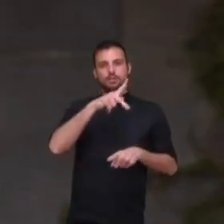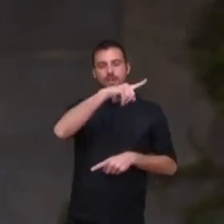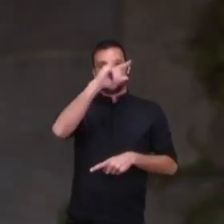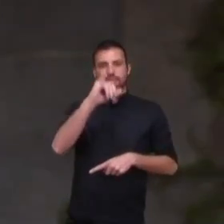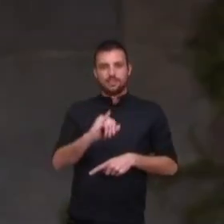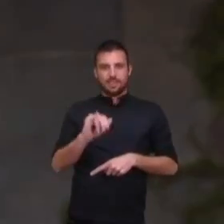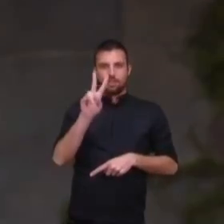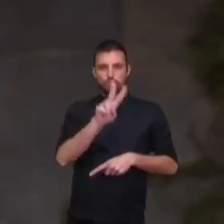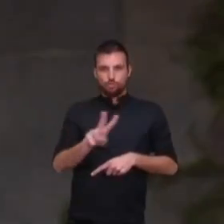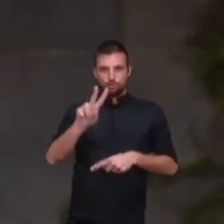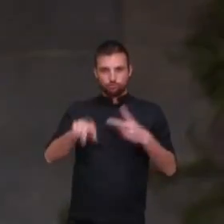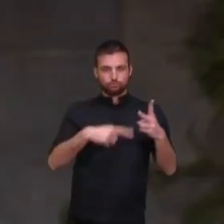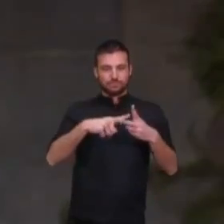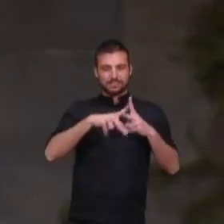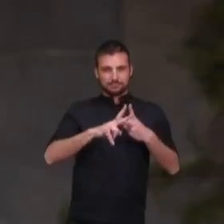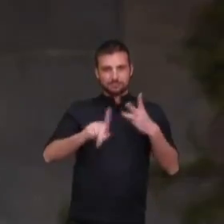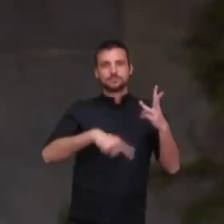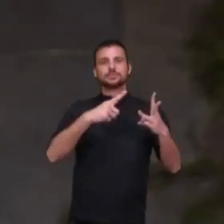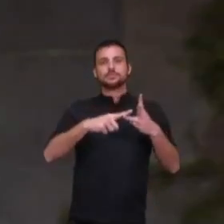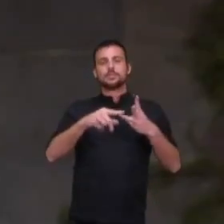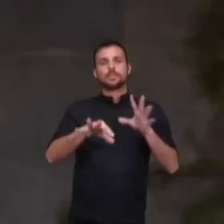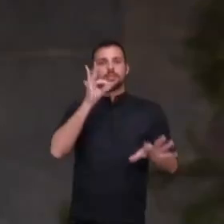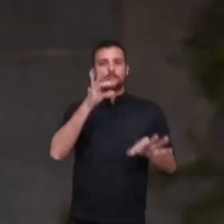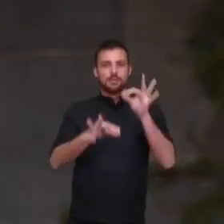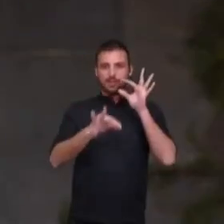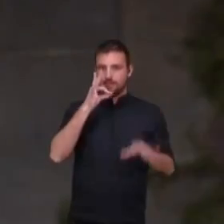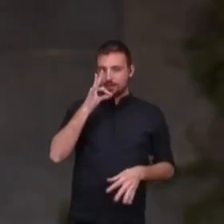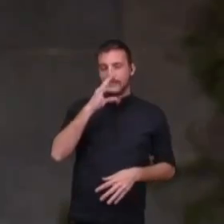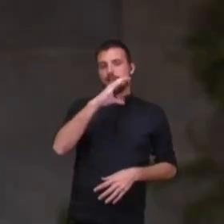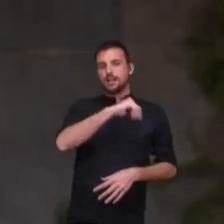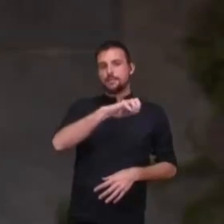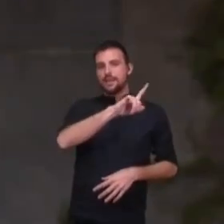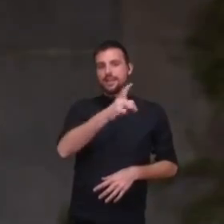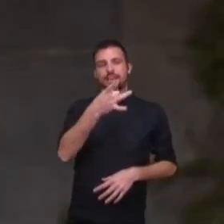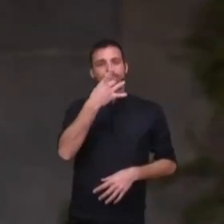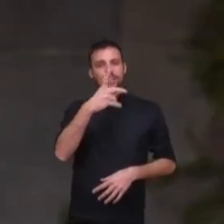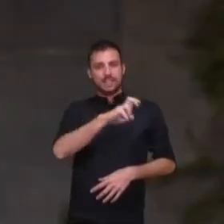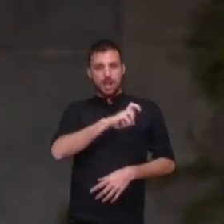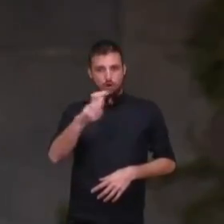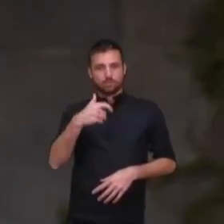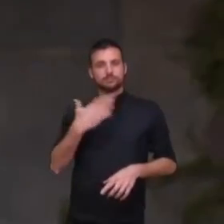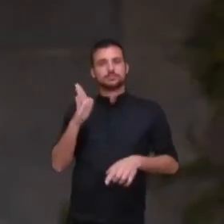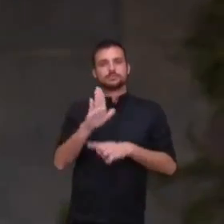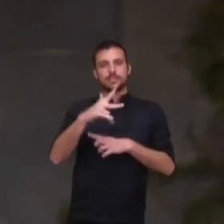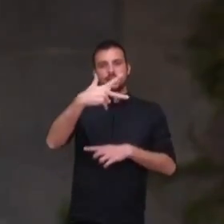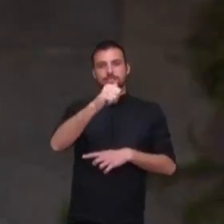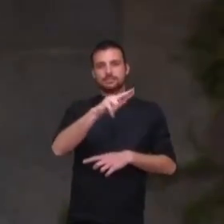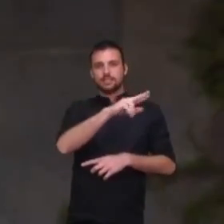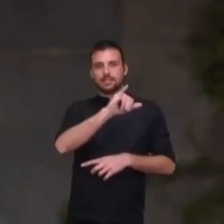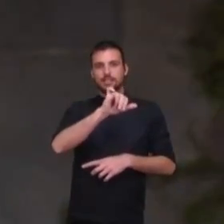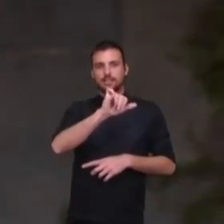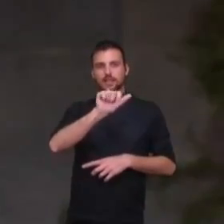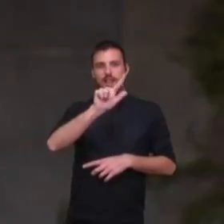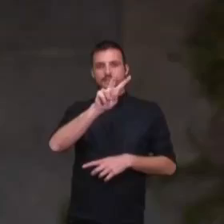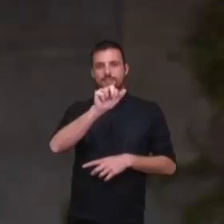José Jiménez Ventura, Tasca Grill Camelia y cafetería K. Benítez presentan a Chari Alvarado con